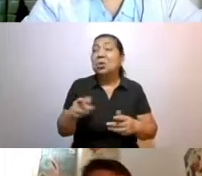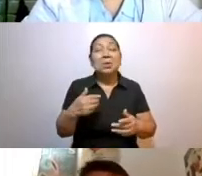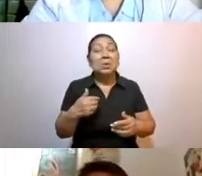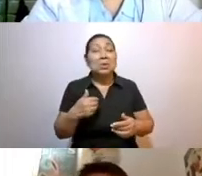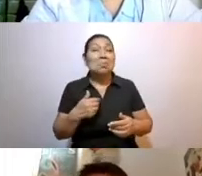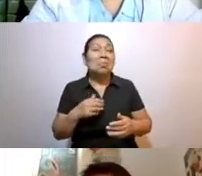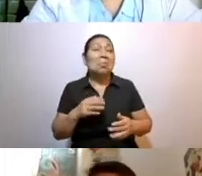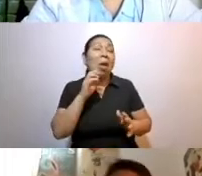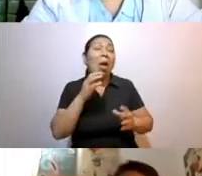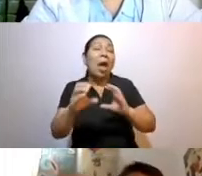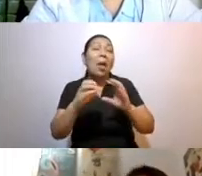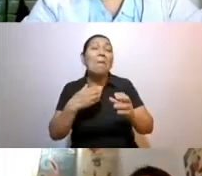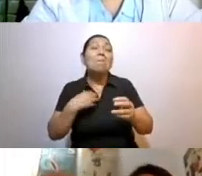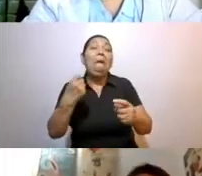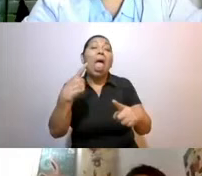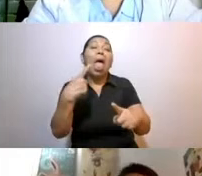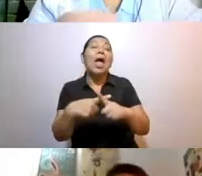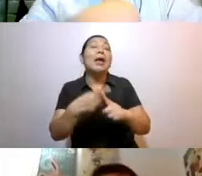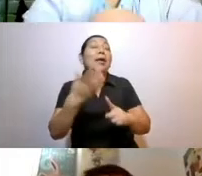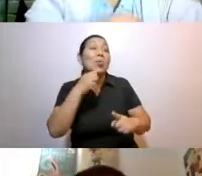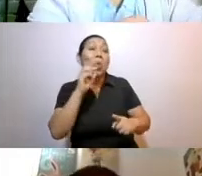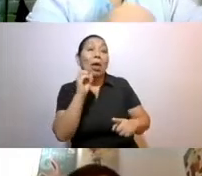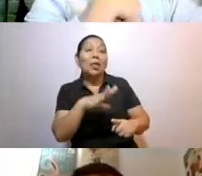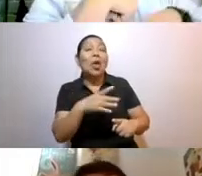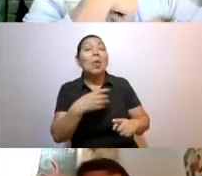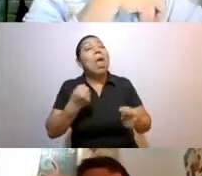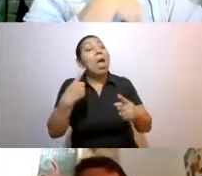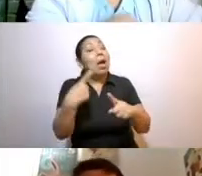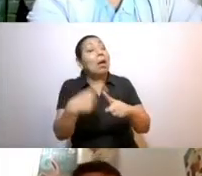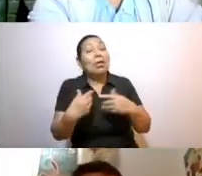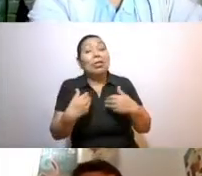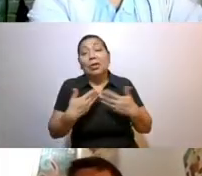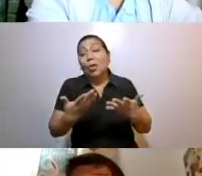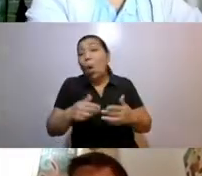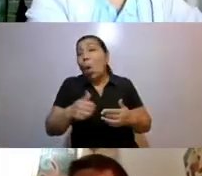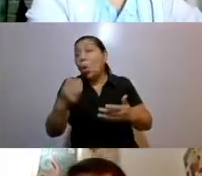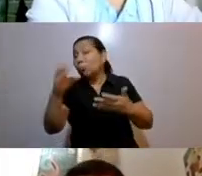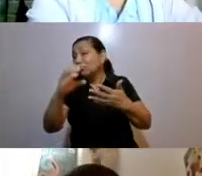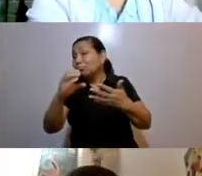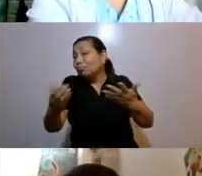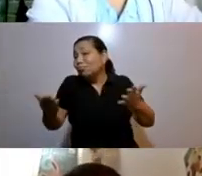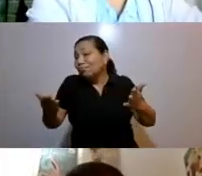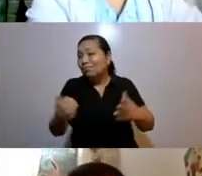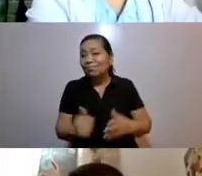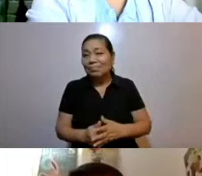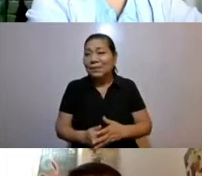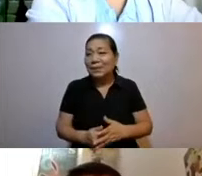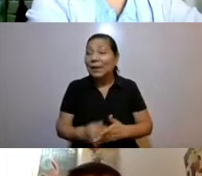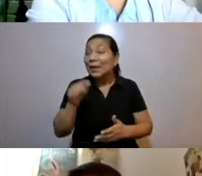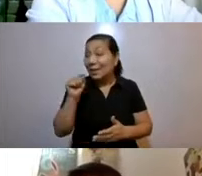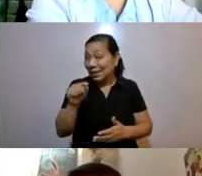qué? Mi ex pareja, pues, tenía otras características, por ejemplo. Entonces,